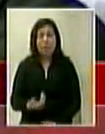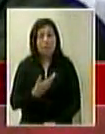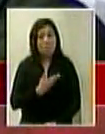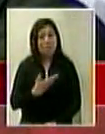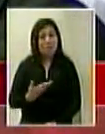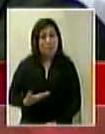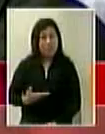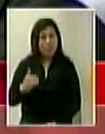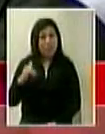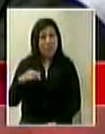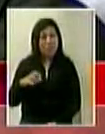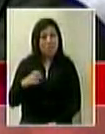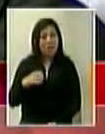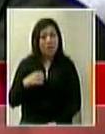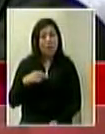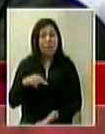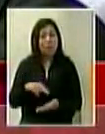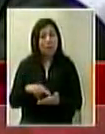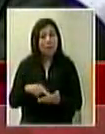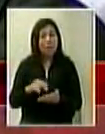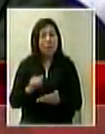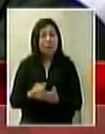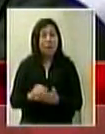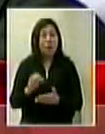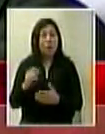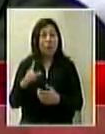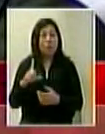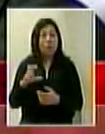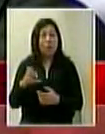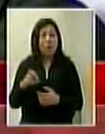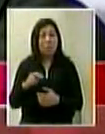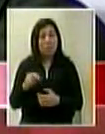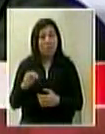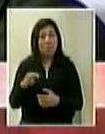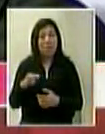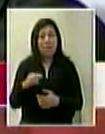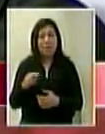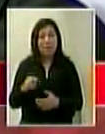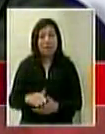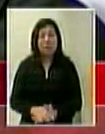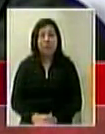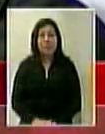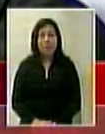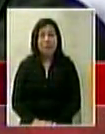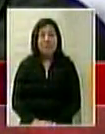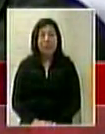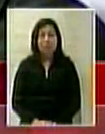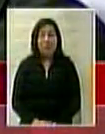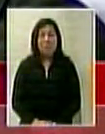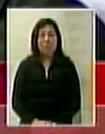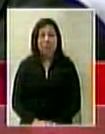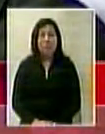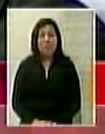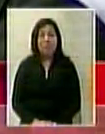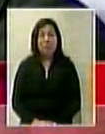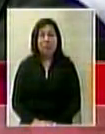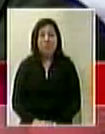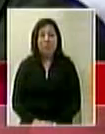presidente del INPE, yo fui noticiada de que el señor Óscar López Meneses, muy vinculado al gobierno aprista,